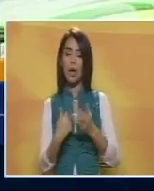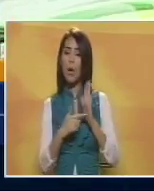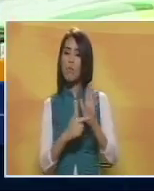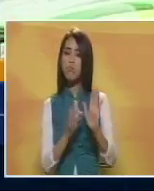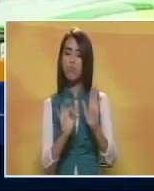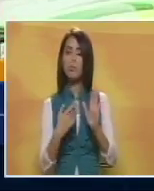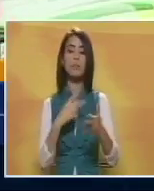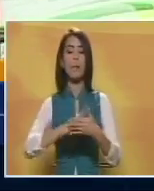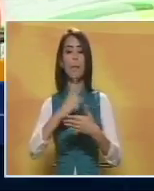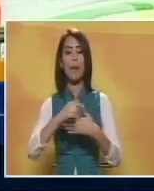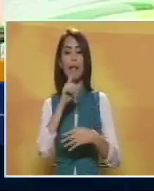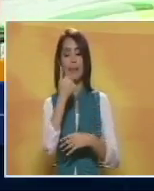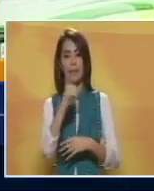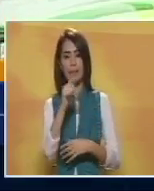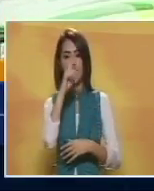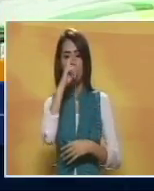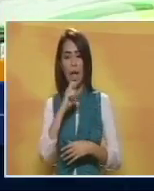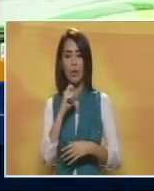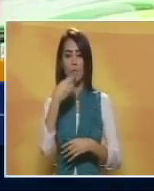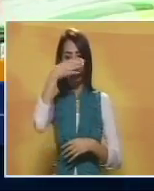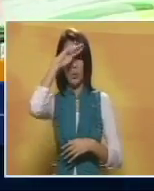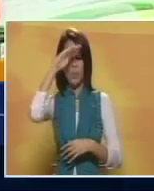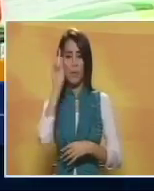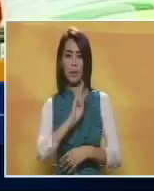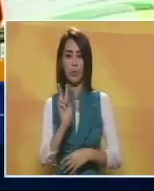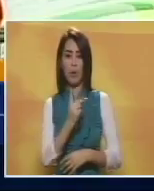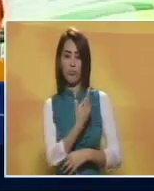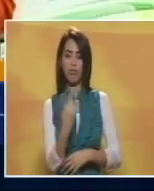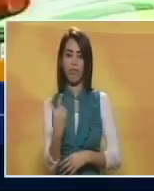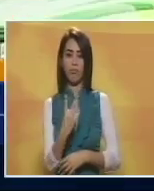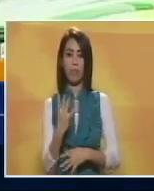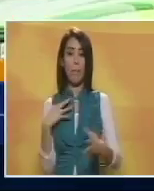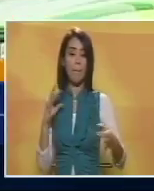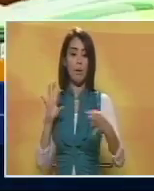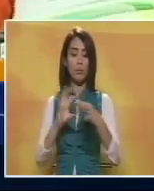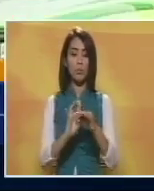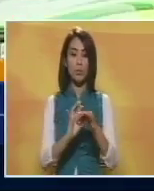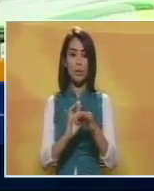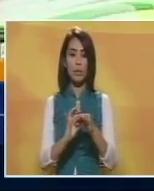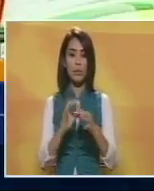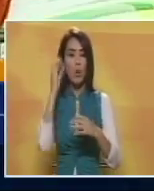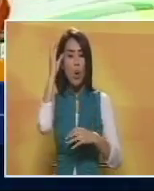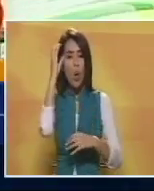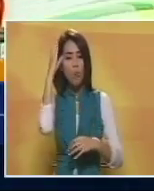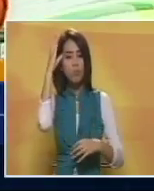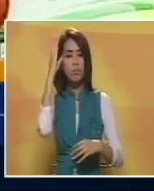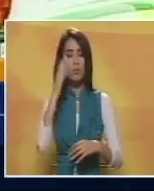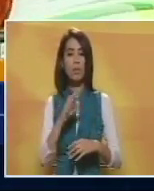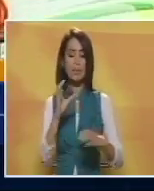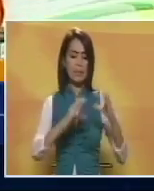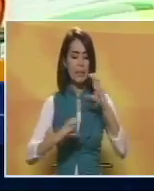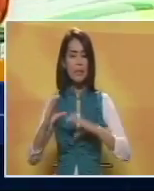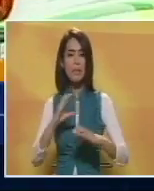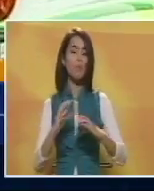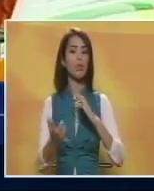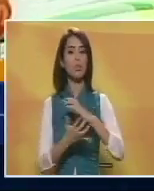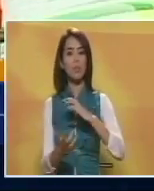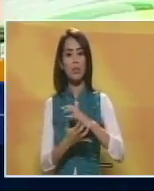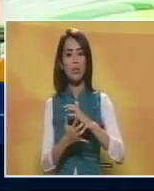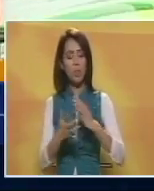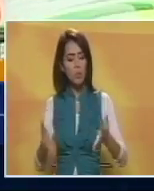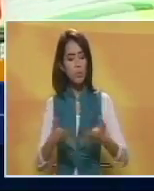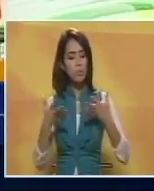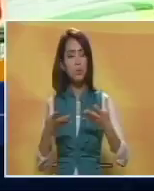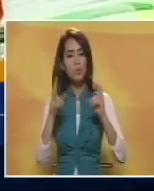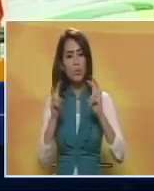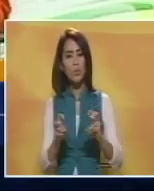centro de un plan de 10 años entre Cuba y Venezuela para unir conocimientos científicos, tecnológicos,